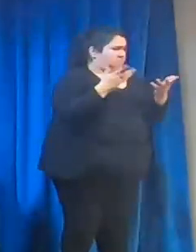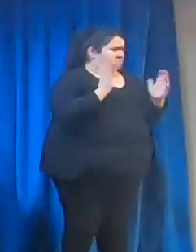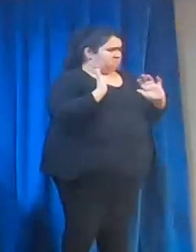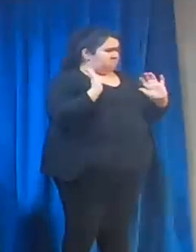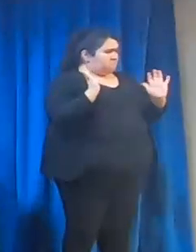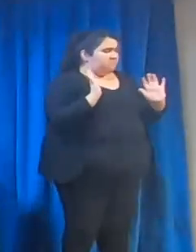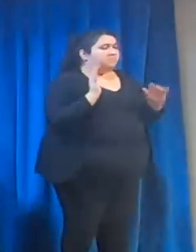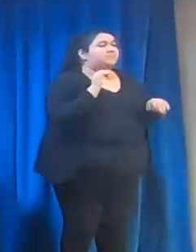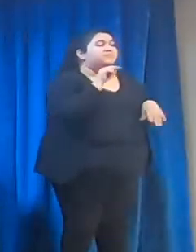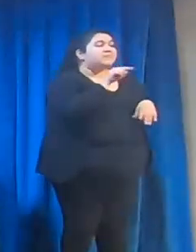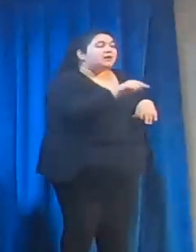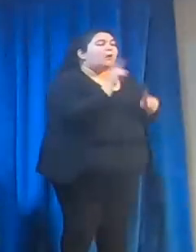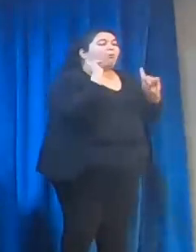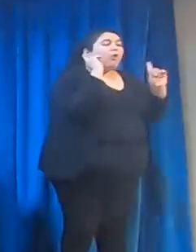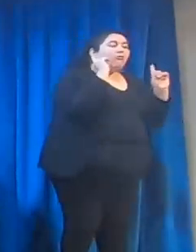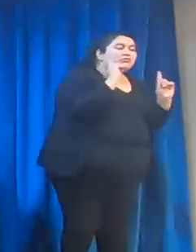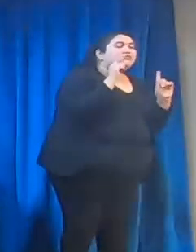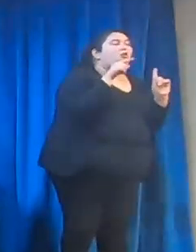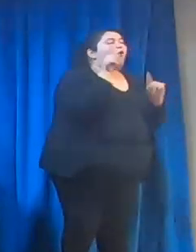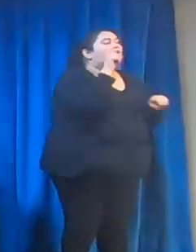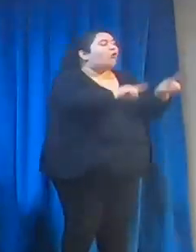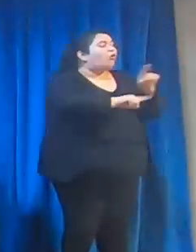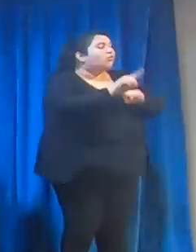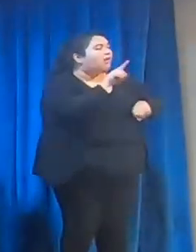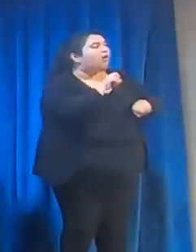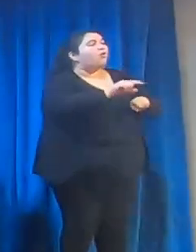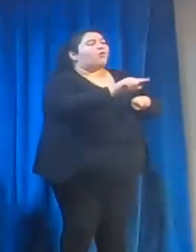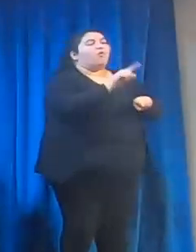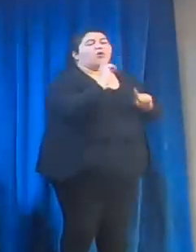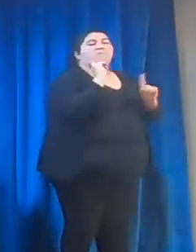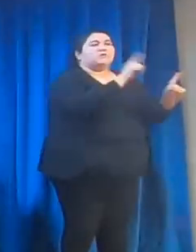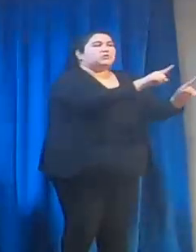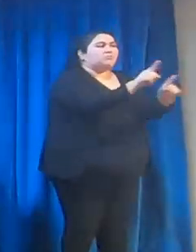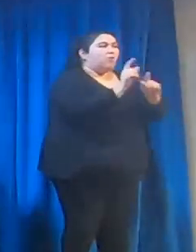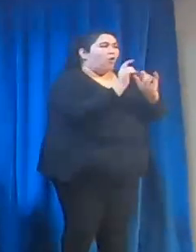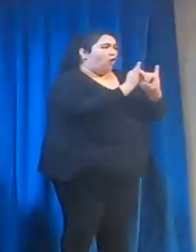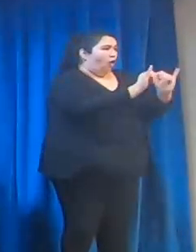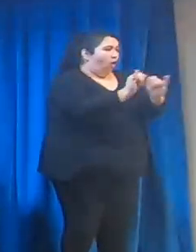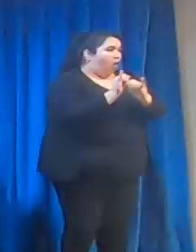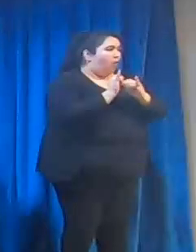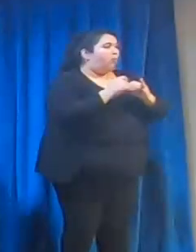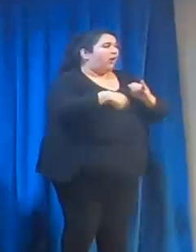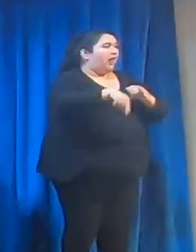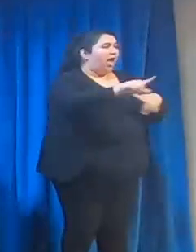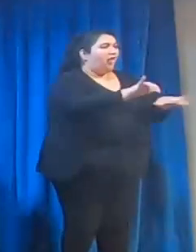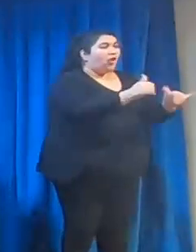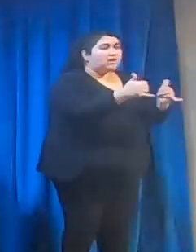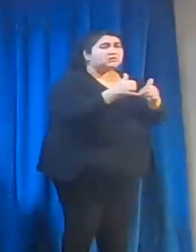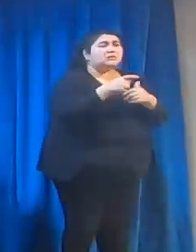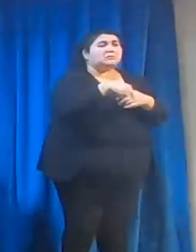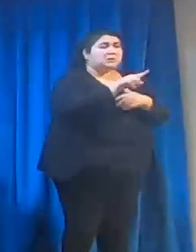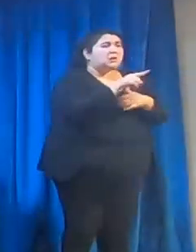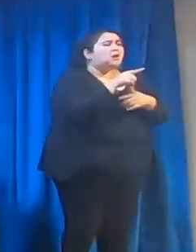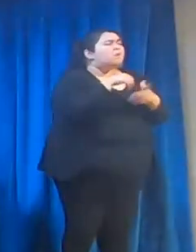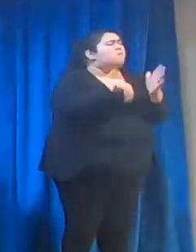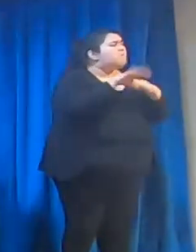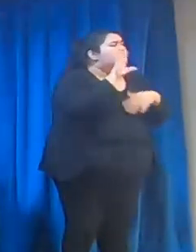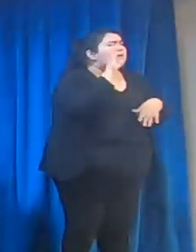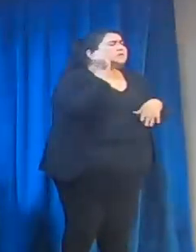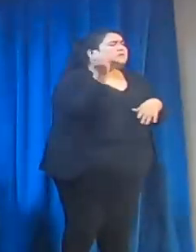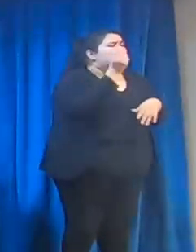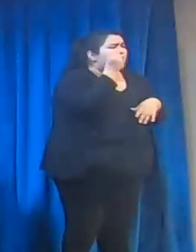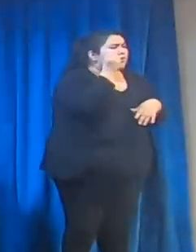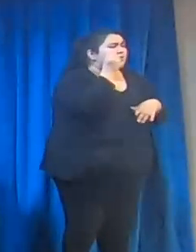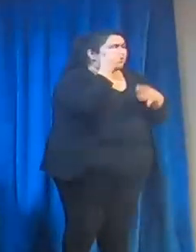Coinciden, tanto profesores como coordinadores, como los mismos jóvenes y adolescentes, en que probablemente el aspecto más importante